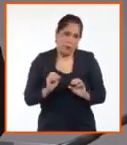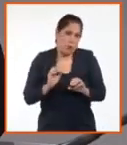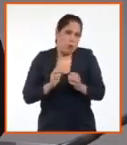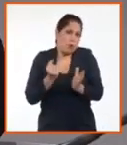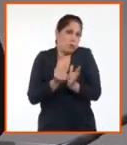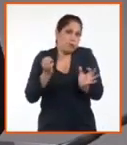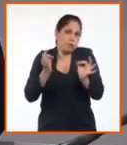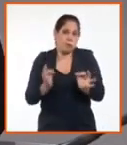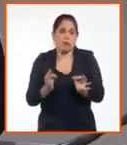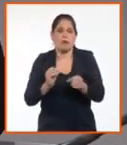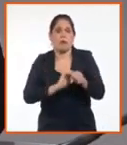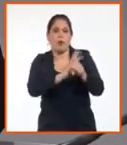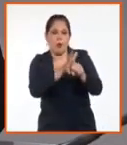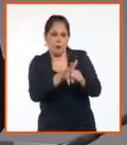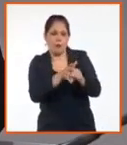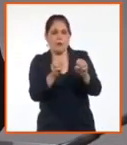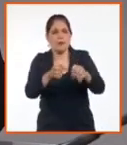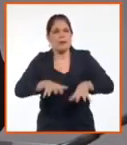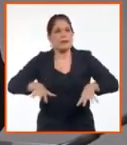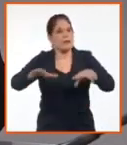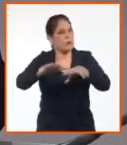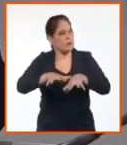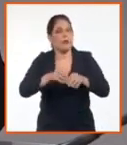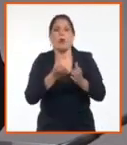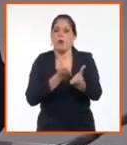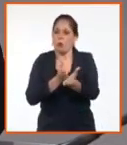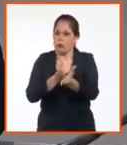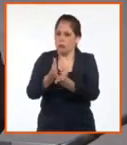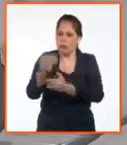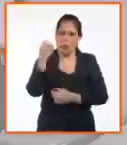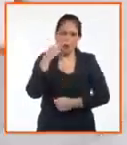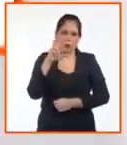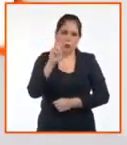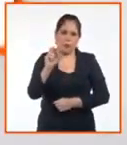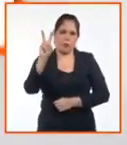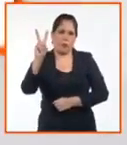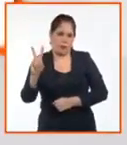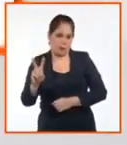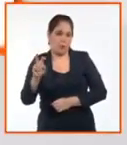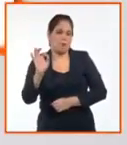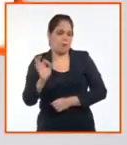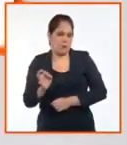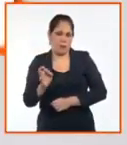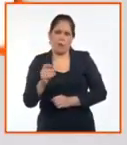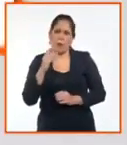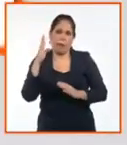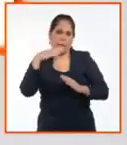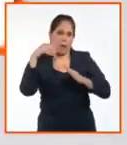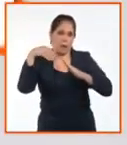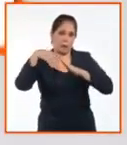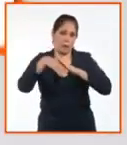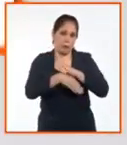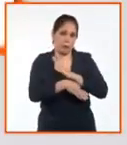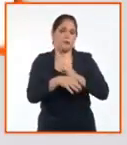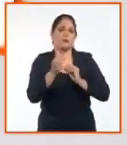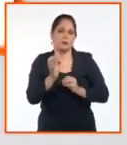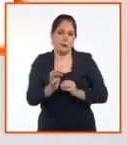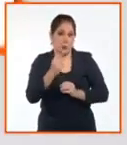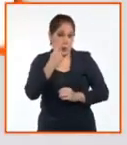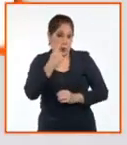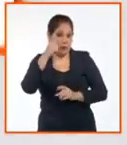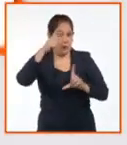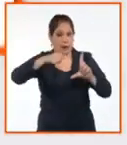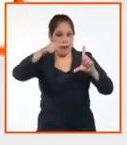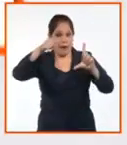básico está una situación que ha continuado entrometidos y que se ha agudizado como se puede ver en el gráfico realmente uno puede ver ahí que